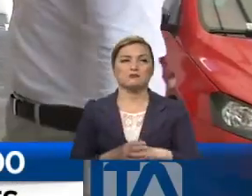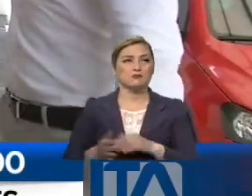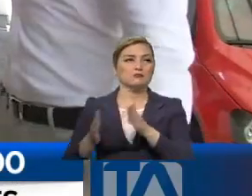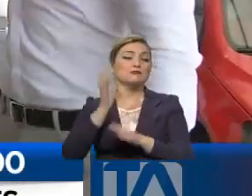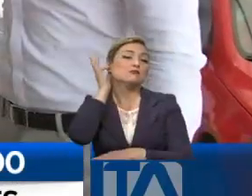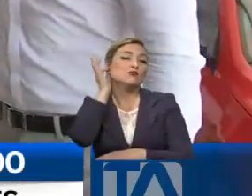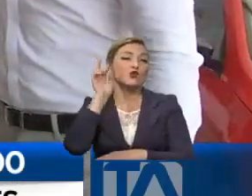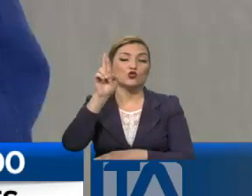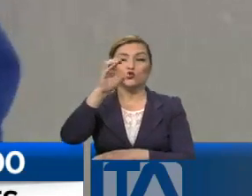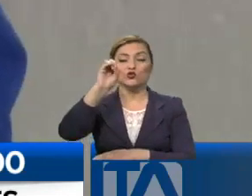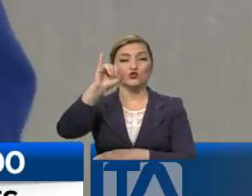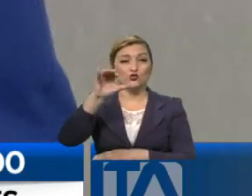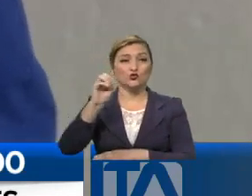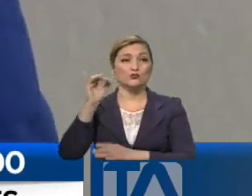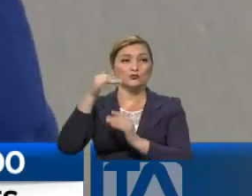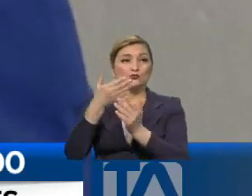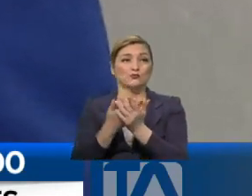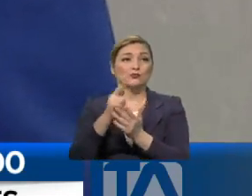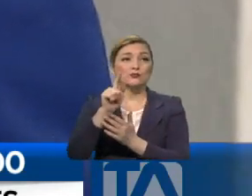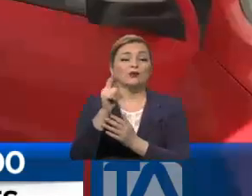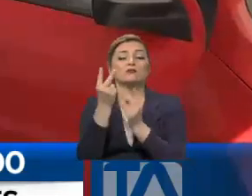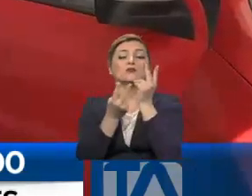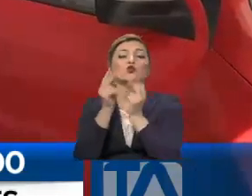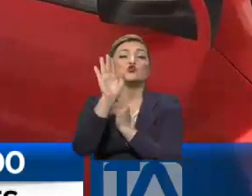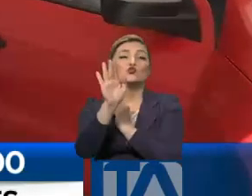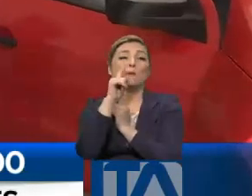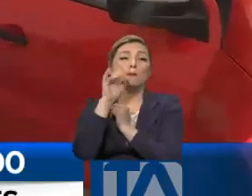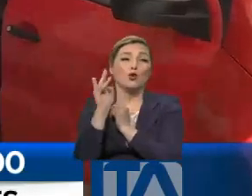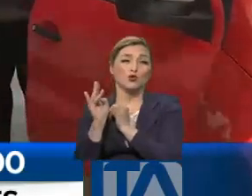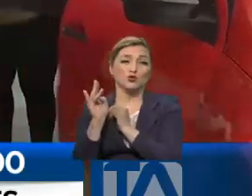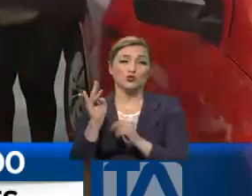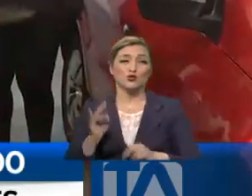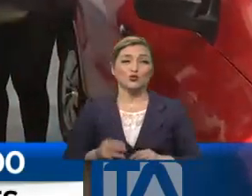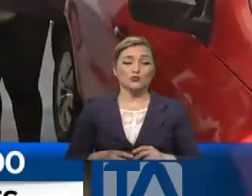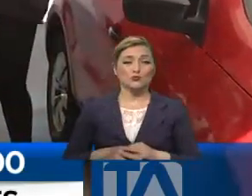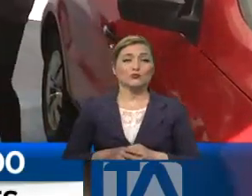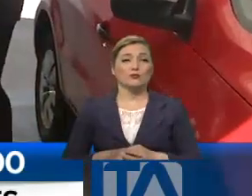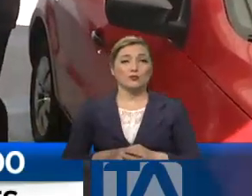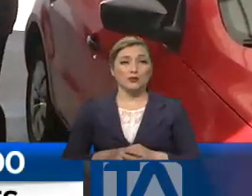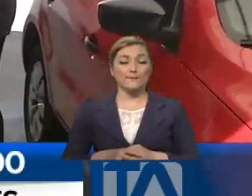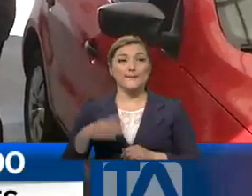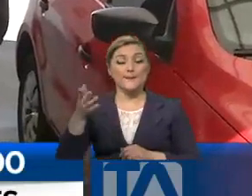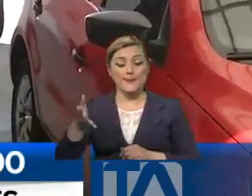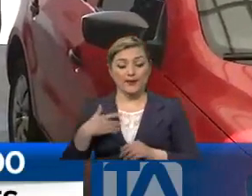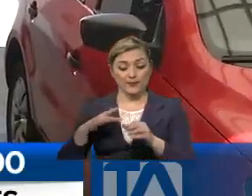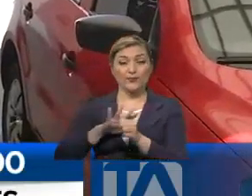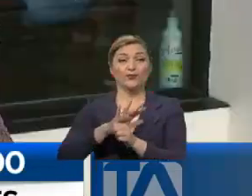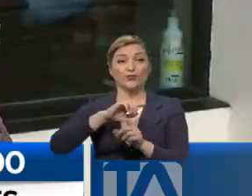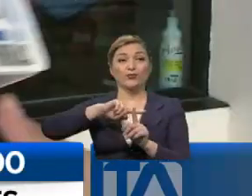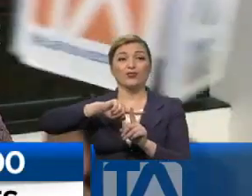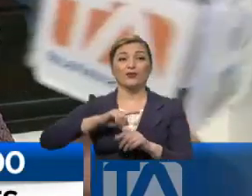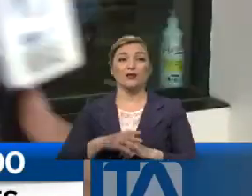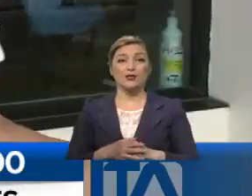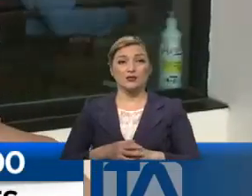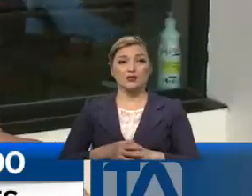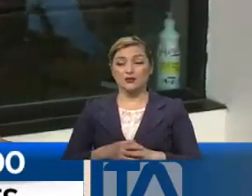señora Rocío, quien llegó hasta el centro para averiguar por el estado de salud de su esposo, quien se contagió de COVID-19.